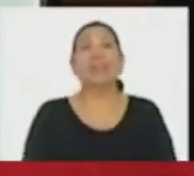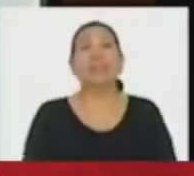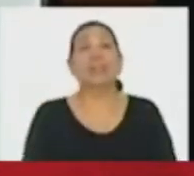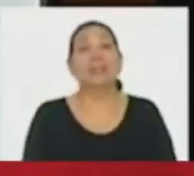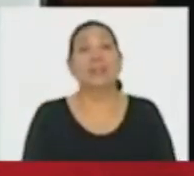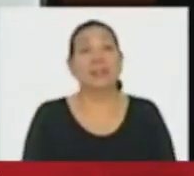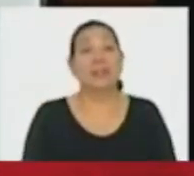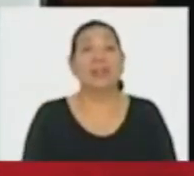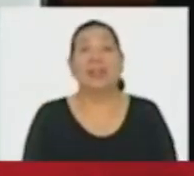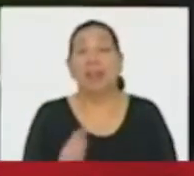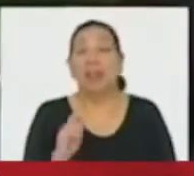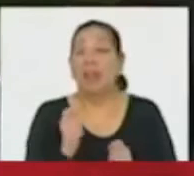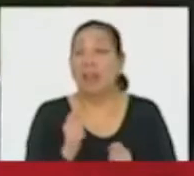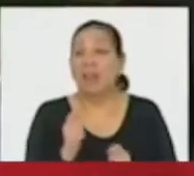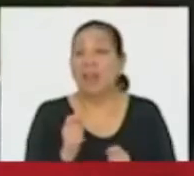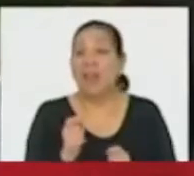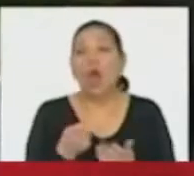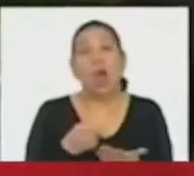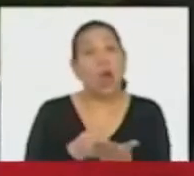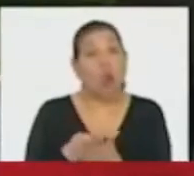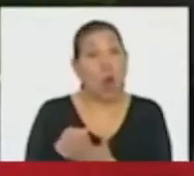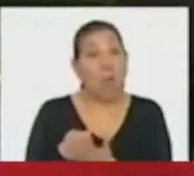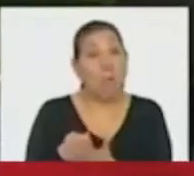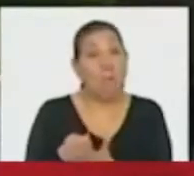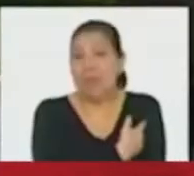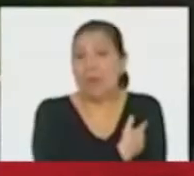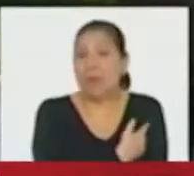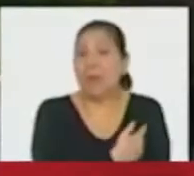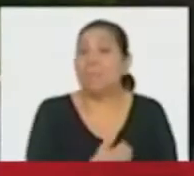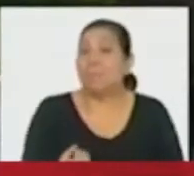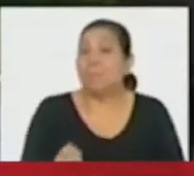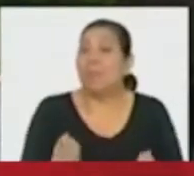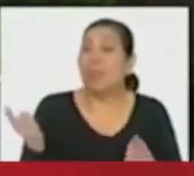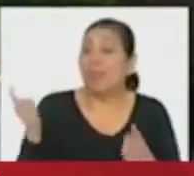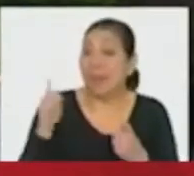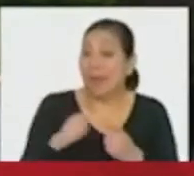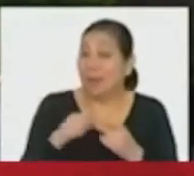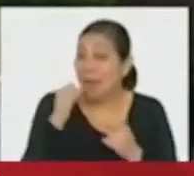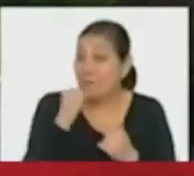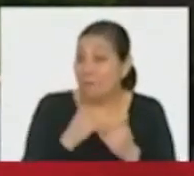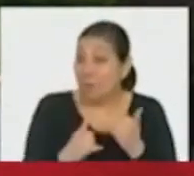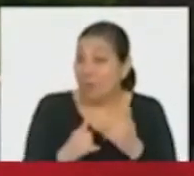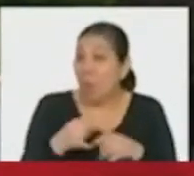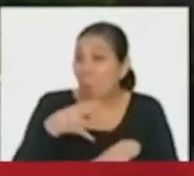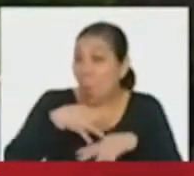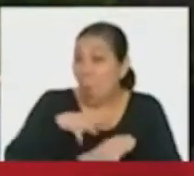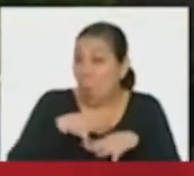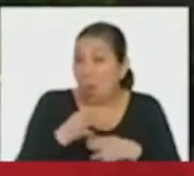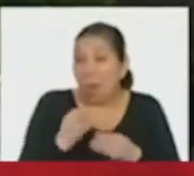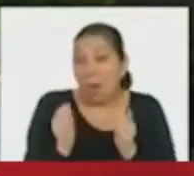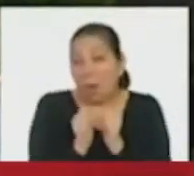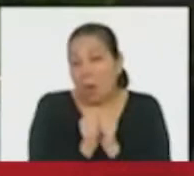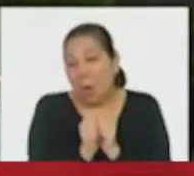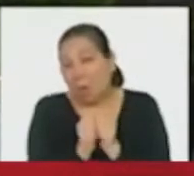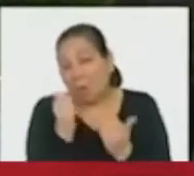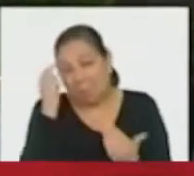no es 10 de la donación sino era la compra a facer y hasta finales de julio